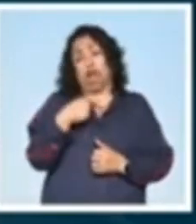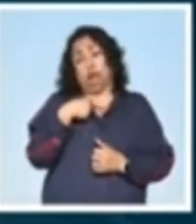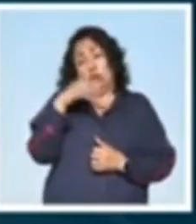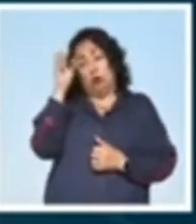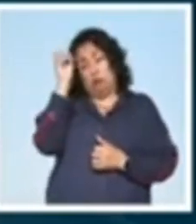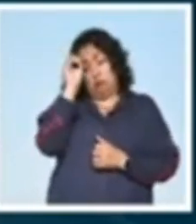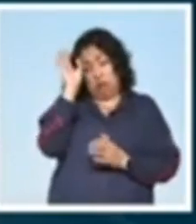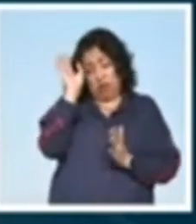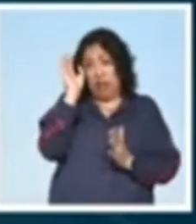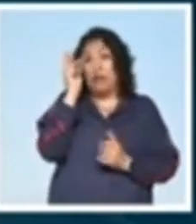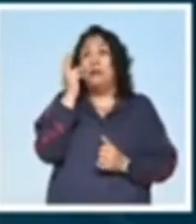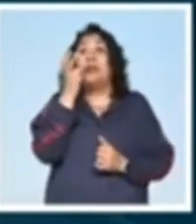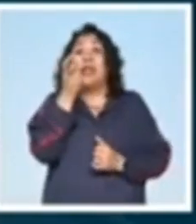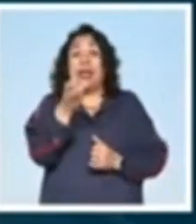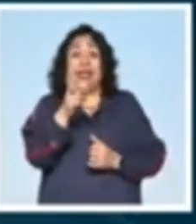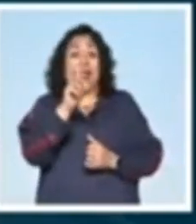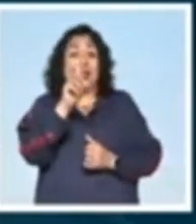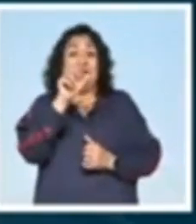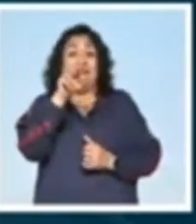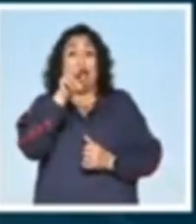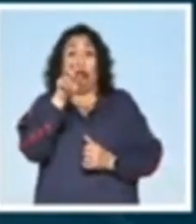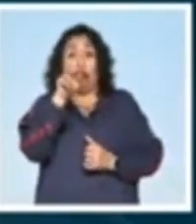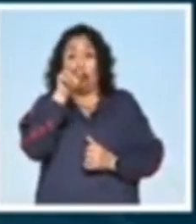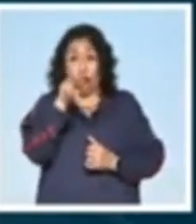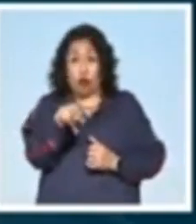que ese danzón es